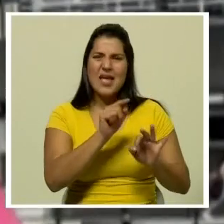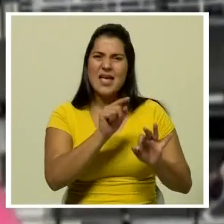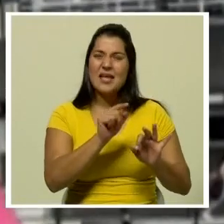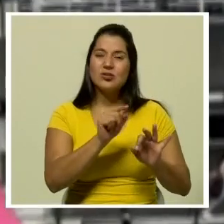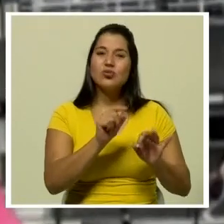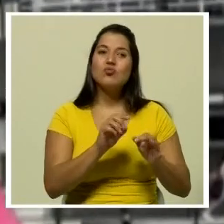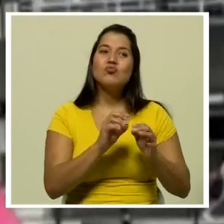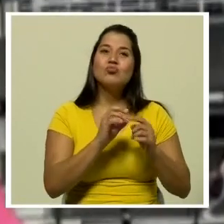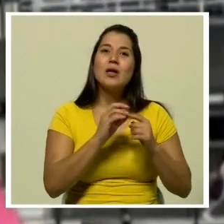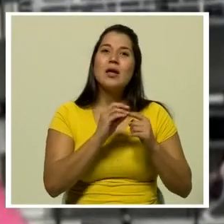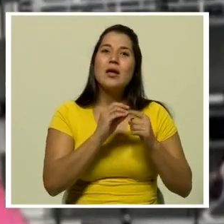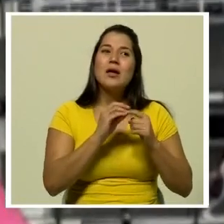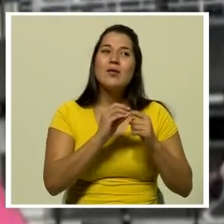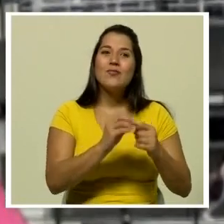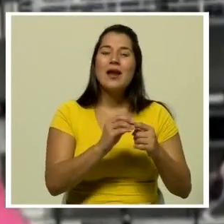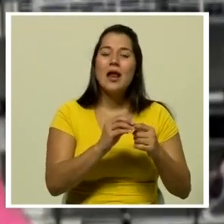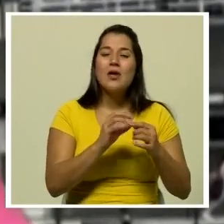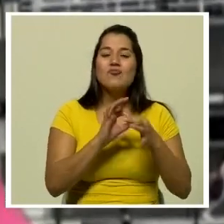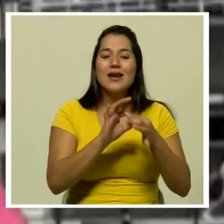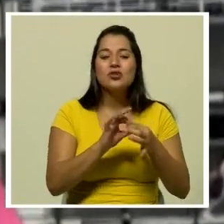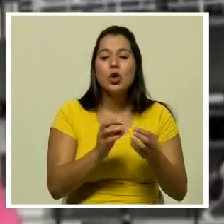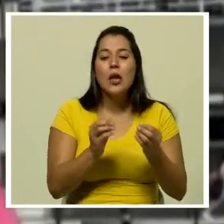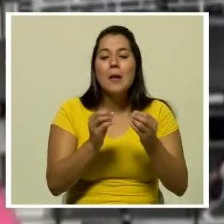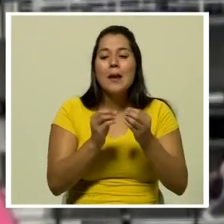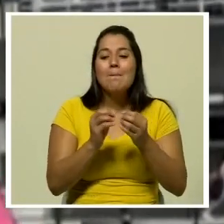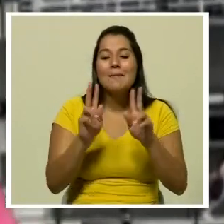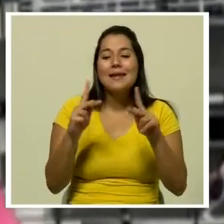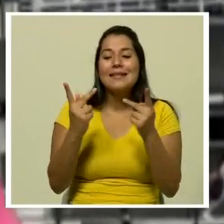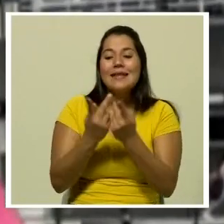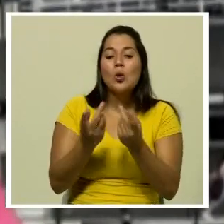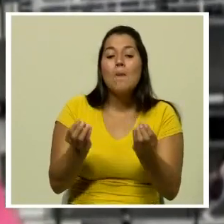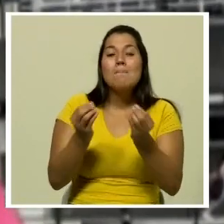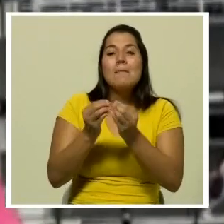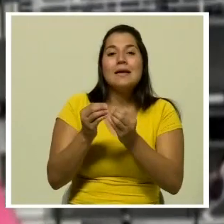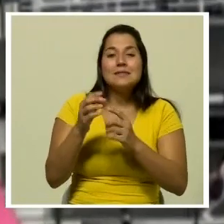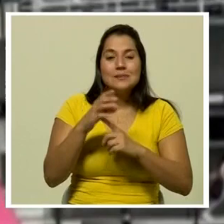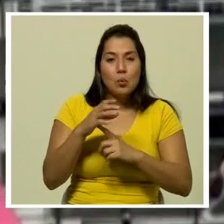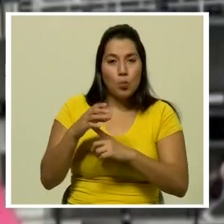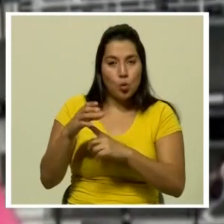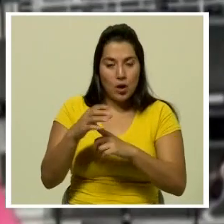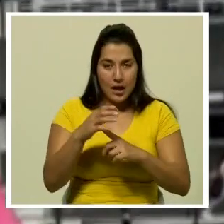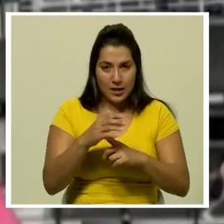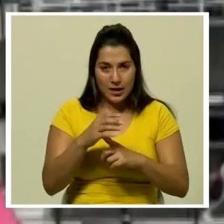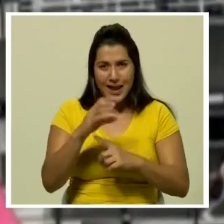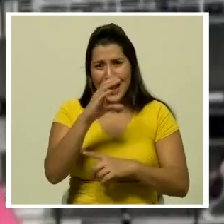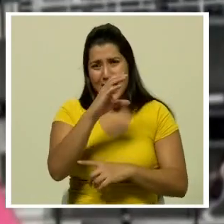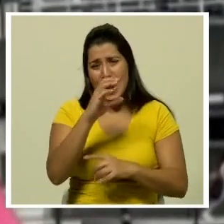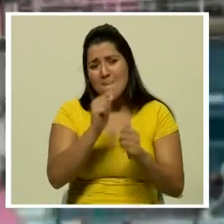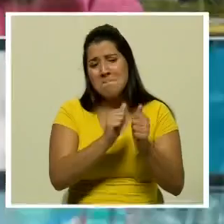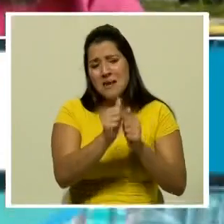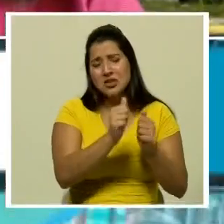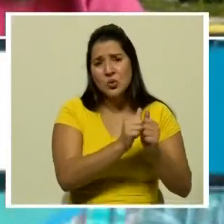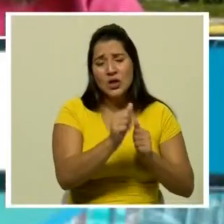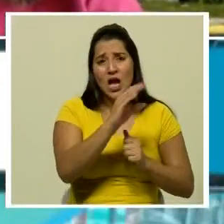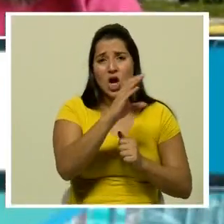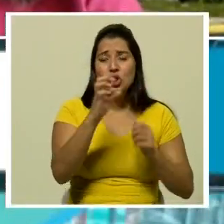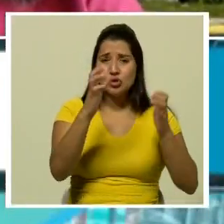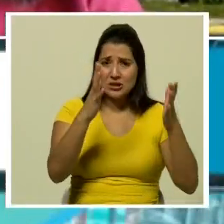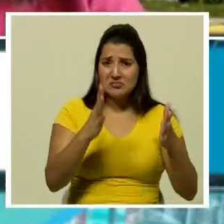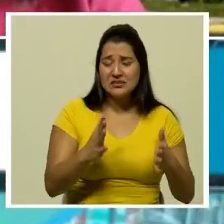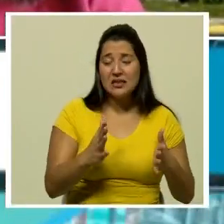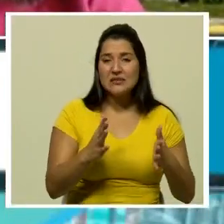de la popularidad. La gente, el costarricense promedio y bueno, en general,